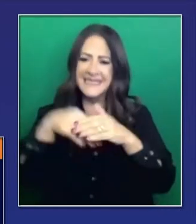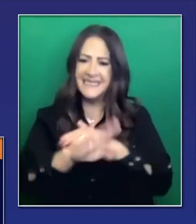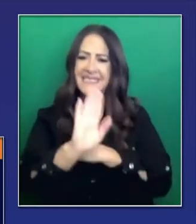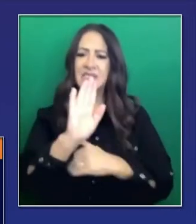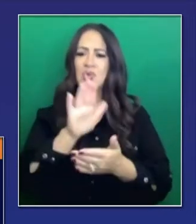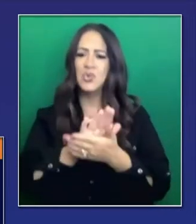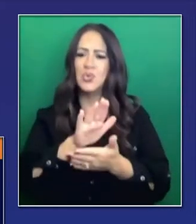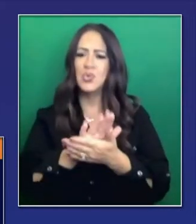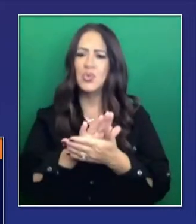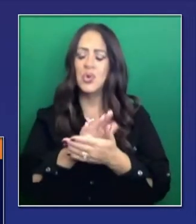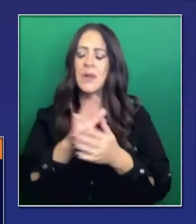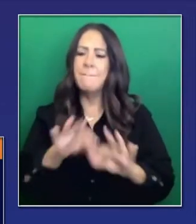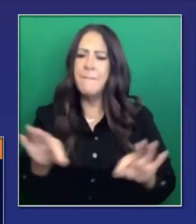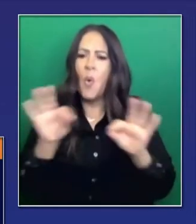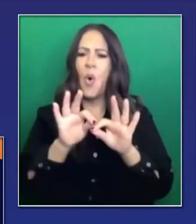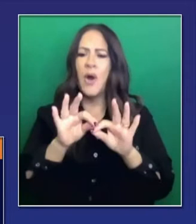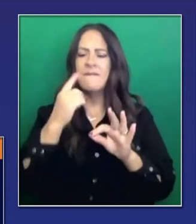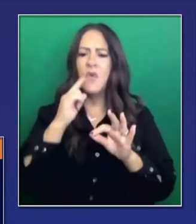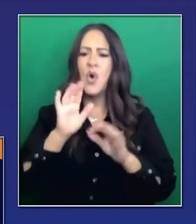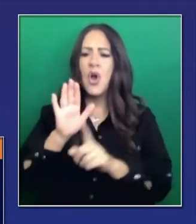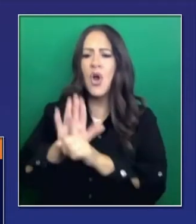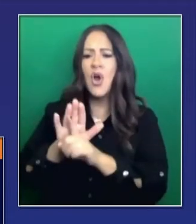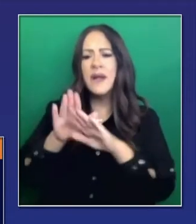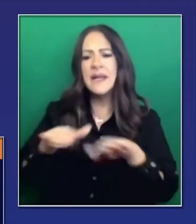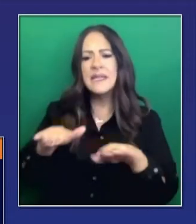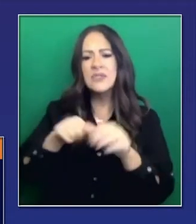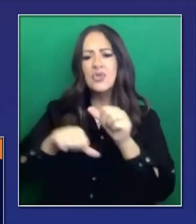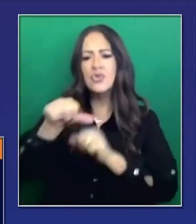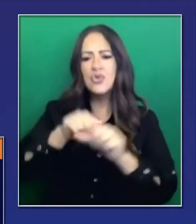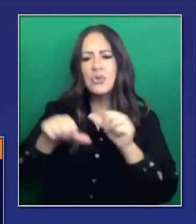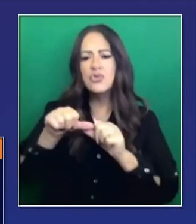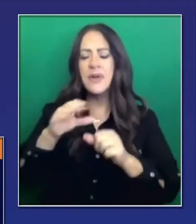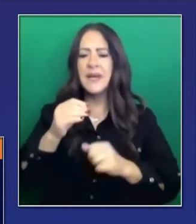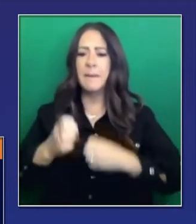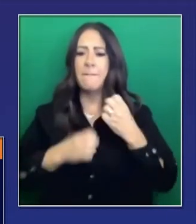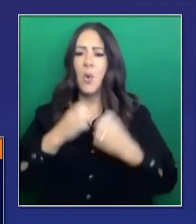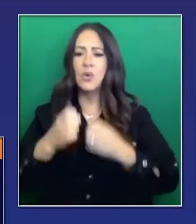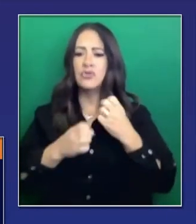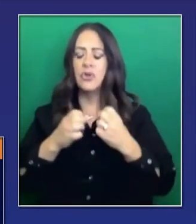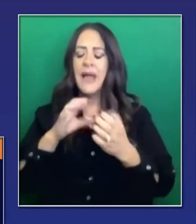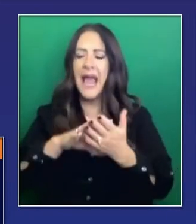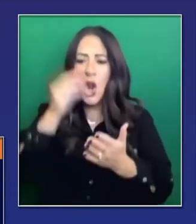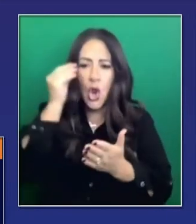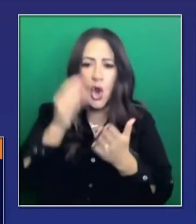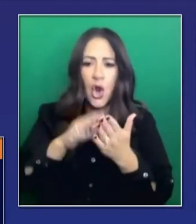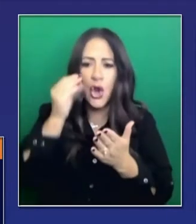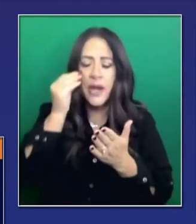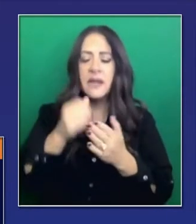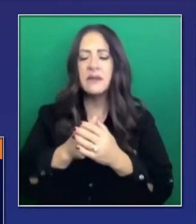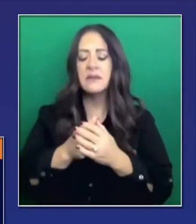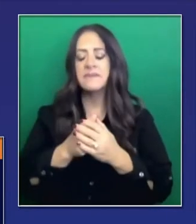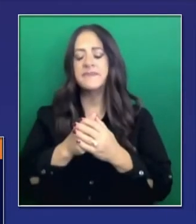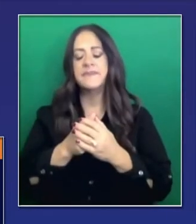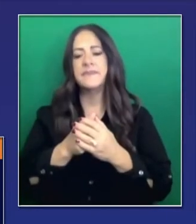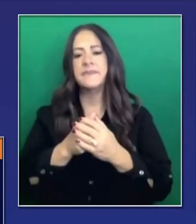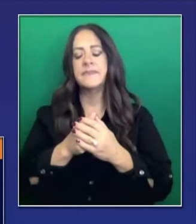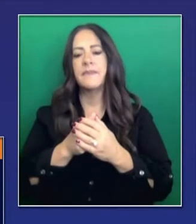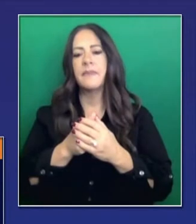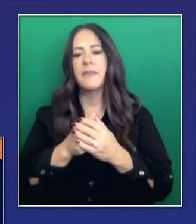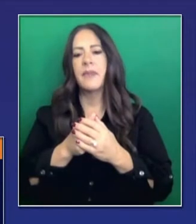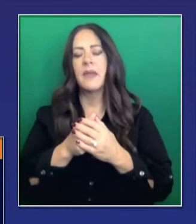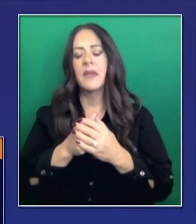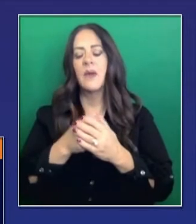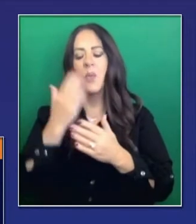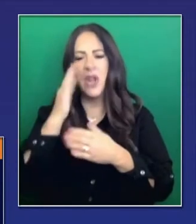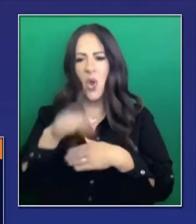Por razones obvias, no solo el desarrollo emotivo personal, sino las razones que avanzamos aquí en esta pantalla. Las